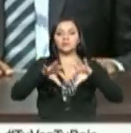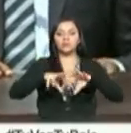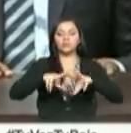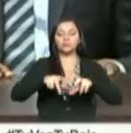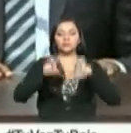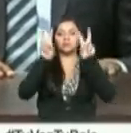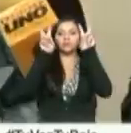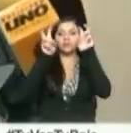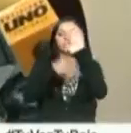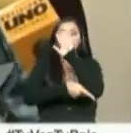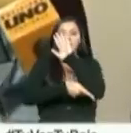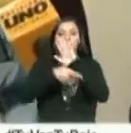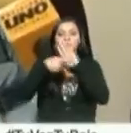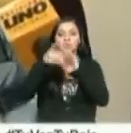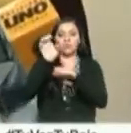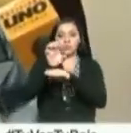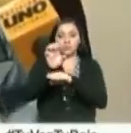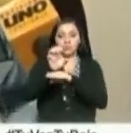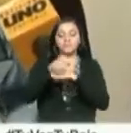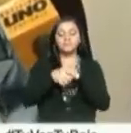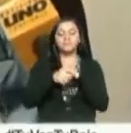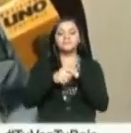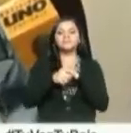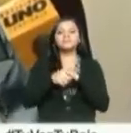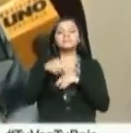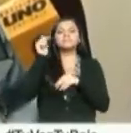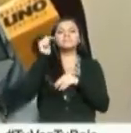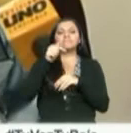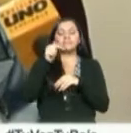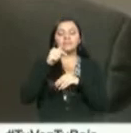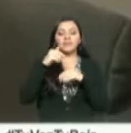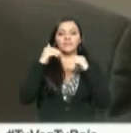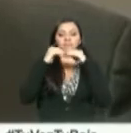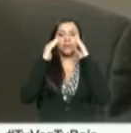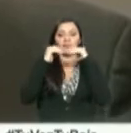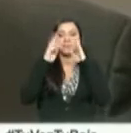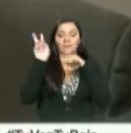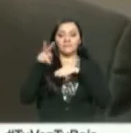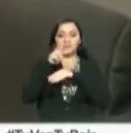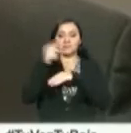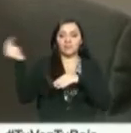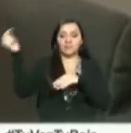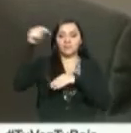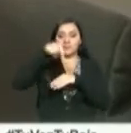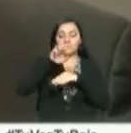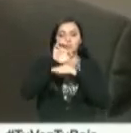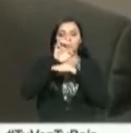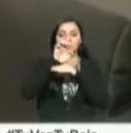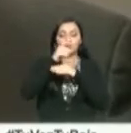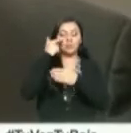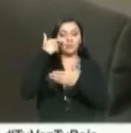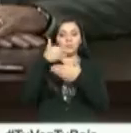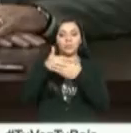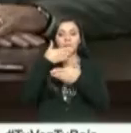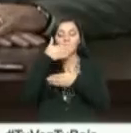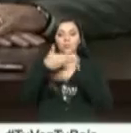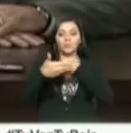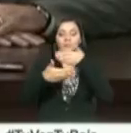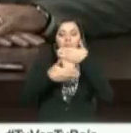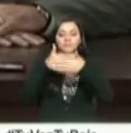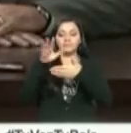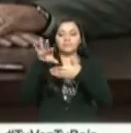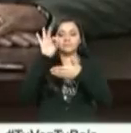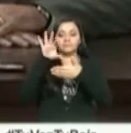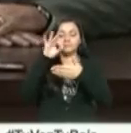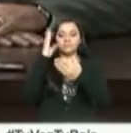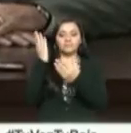corrupción en el caso Petroecuador. La visita de los fiscales panameños busca un intercambio de elementos probatorios entre los expedientes